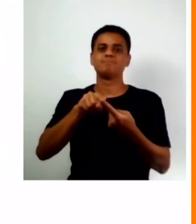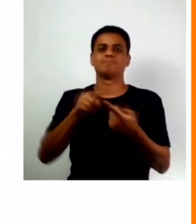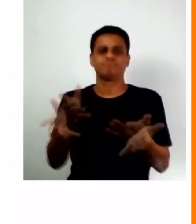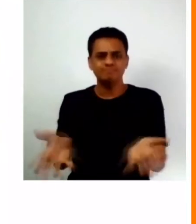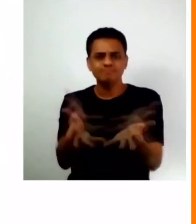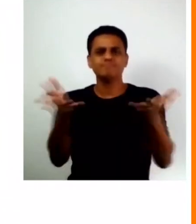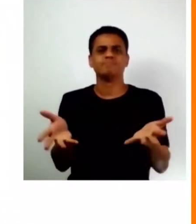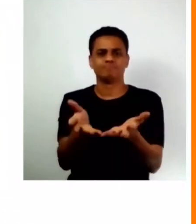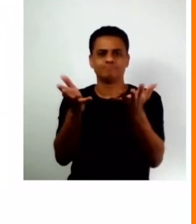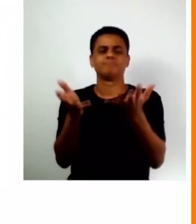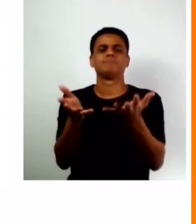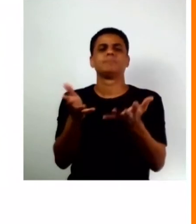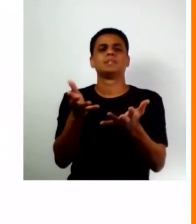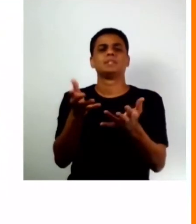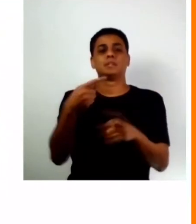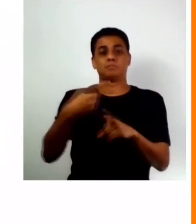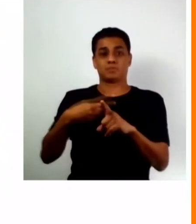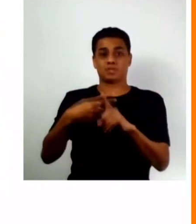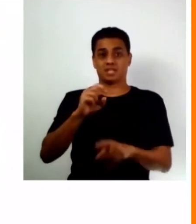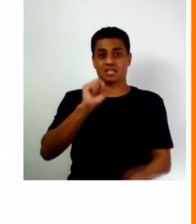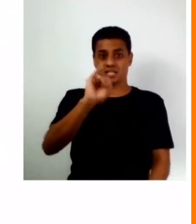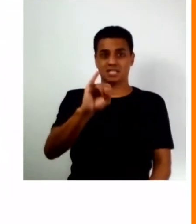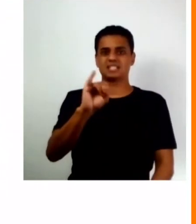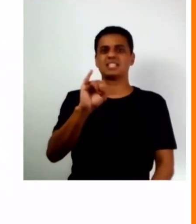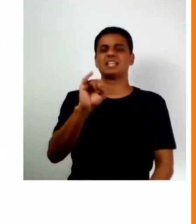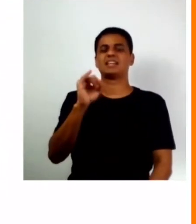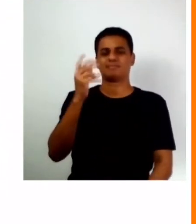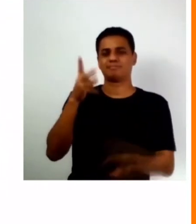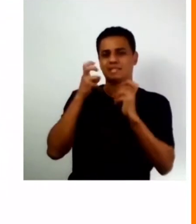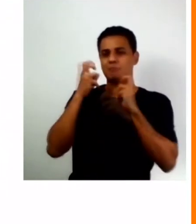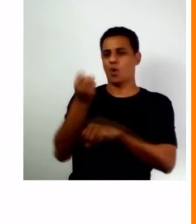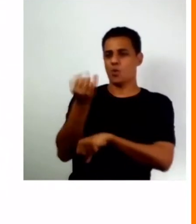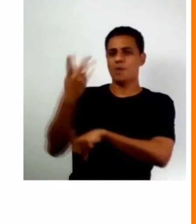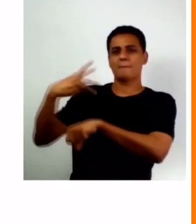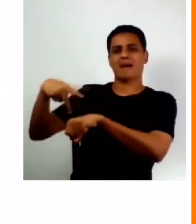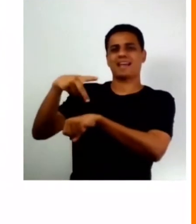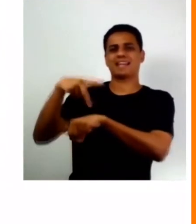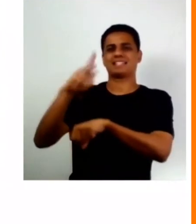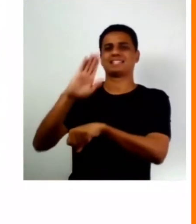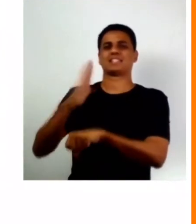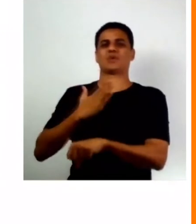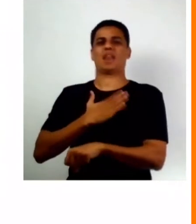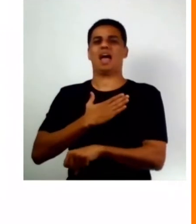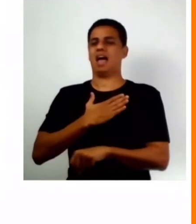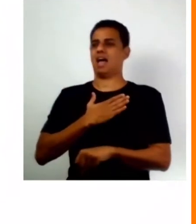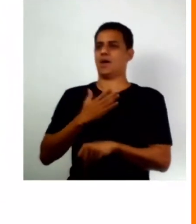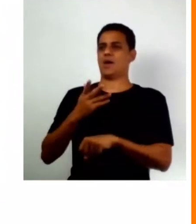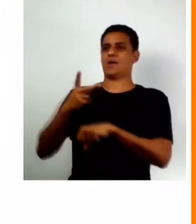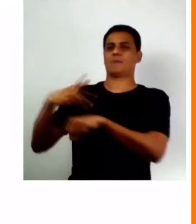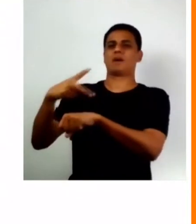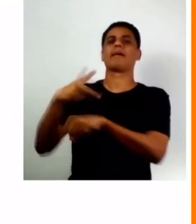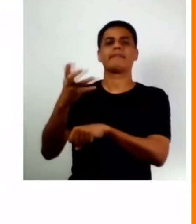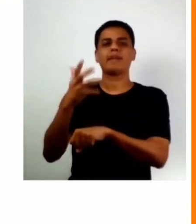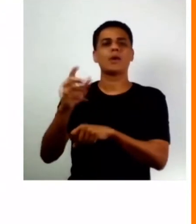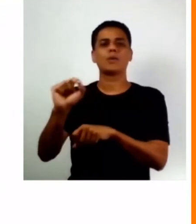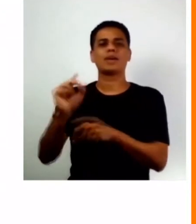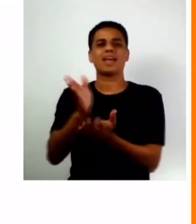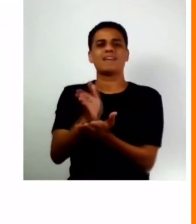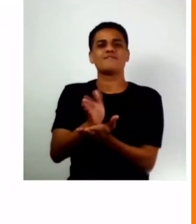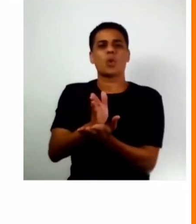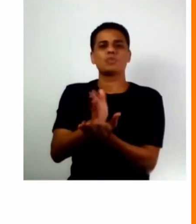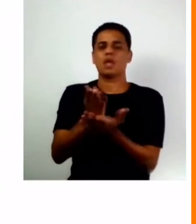nacionalismos, alguns populismos, están intentando cerrar fronteras, están intentando cerrarse dentro e